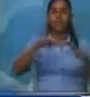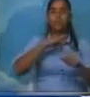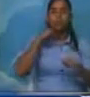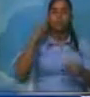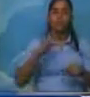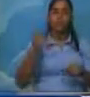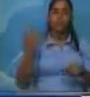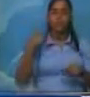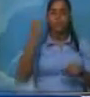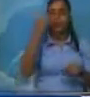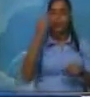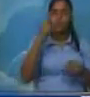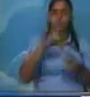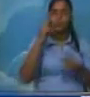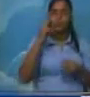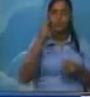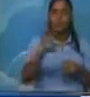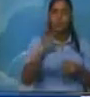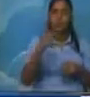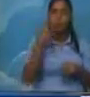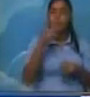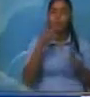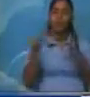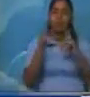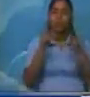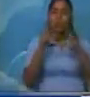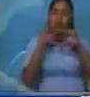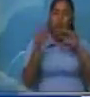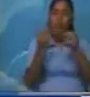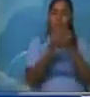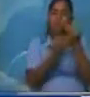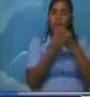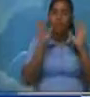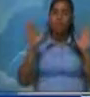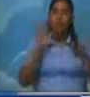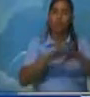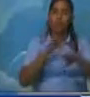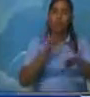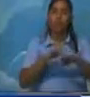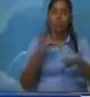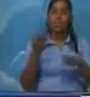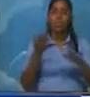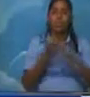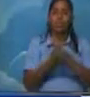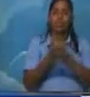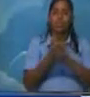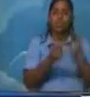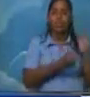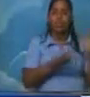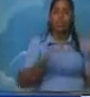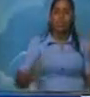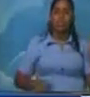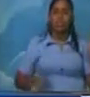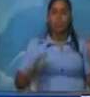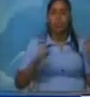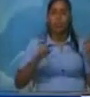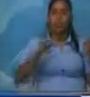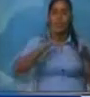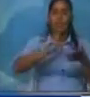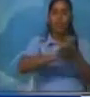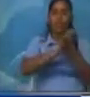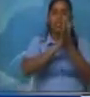ojos y no ven tienen boca y no habla tiene mano y no agarra queé hubiera pasado si el señor hubiera